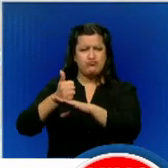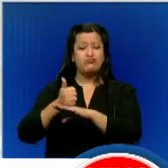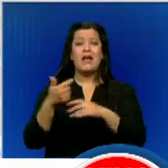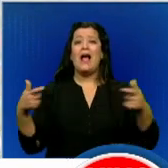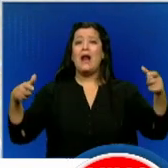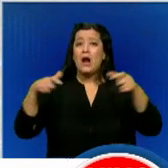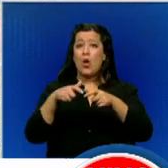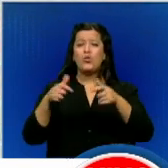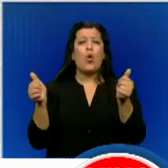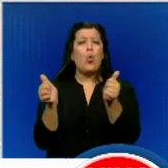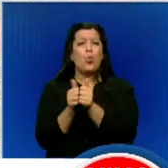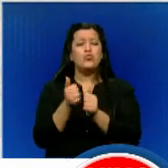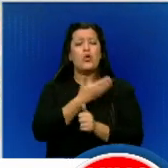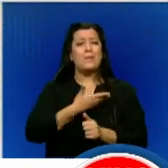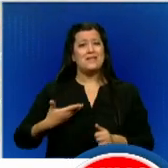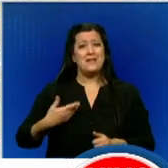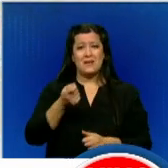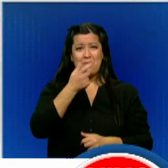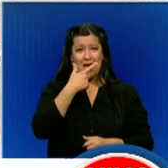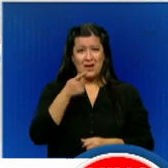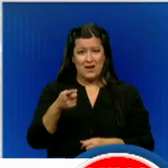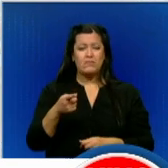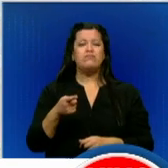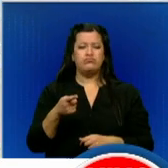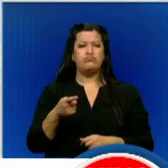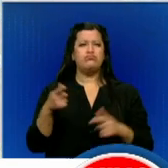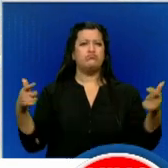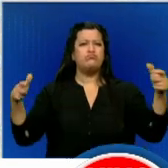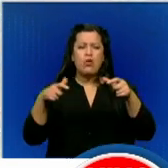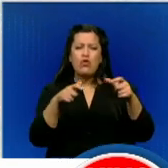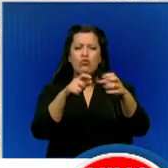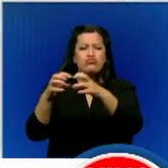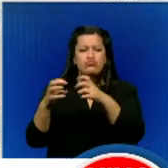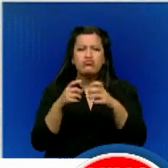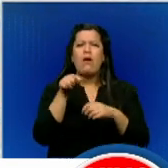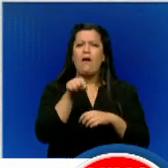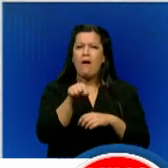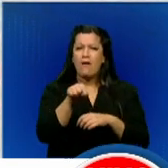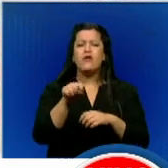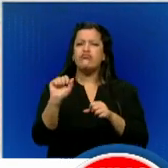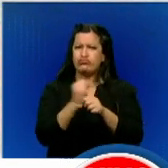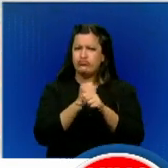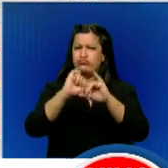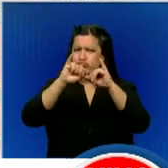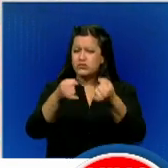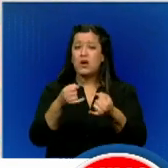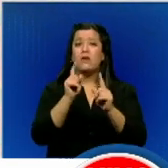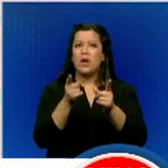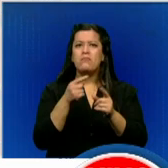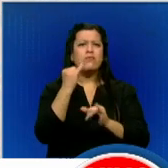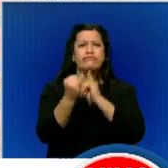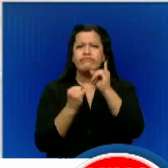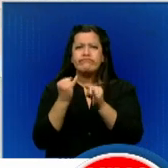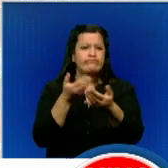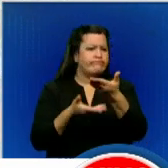reunión con el presidente macri y bueno se contaba y sé relataba de lo que